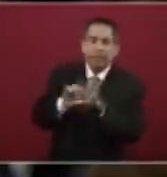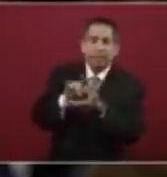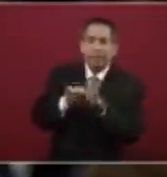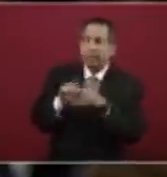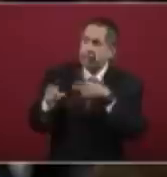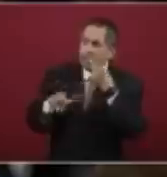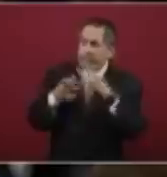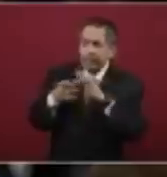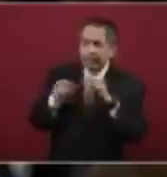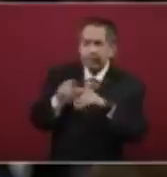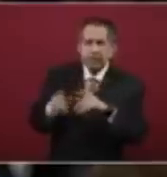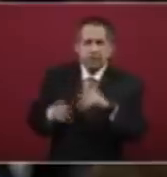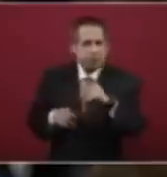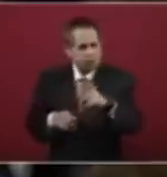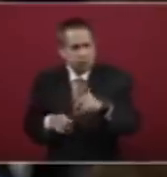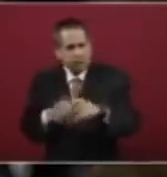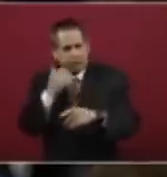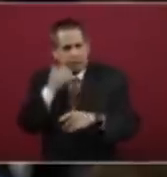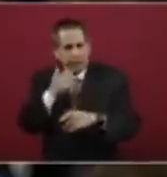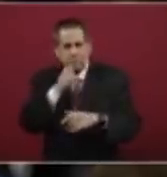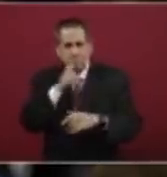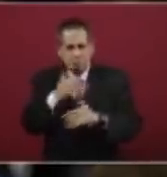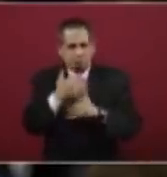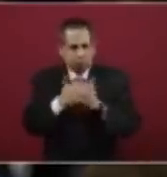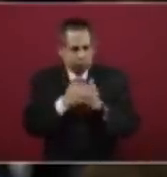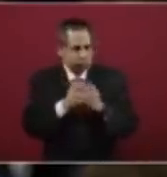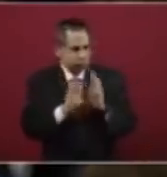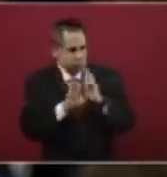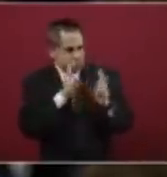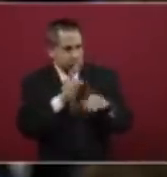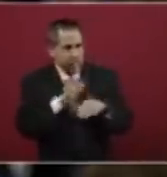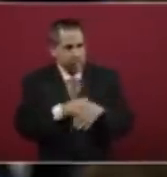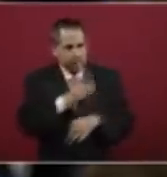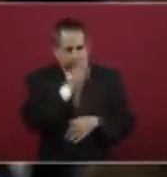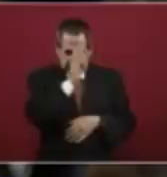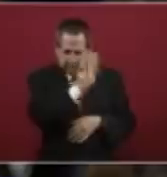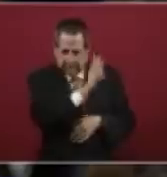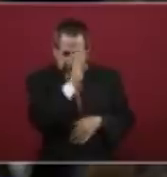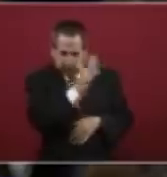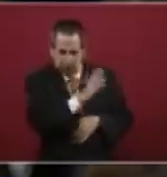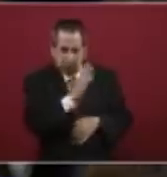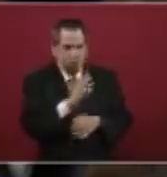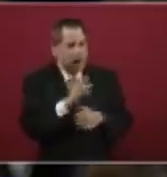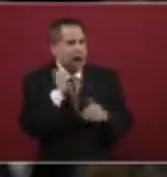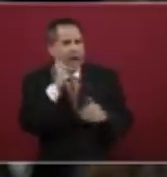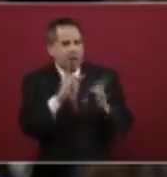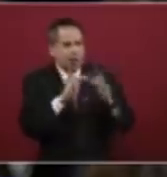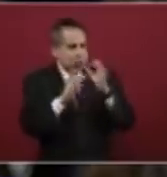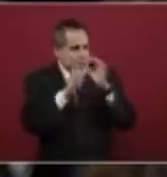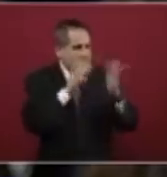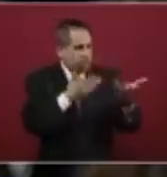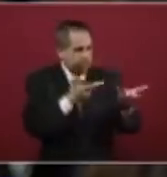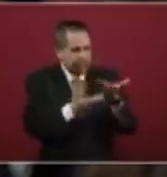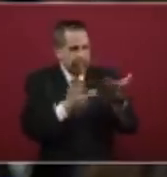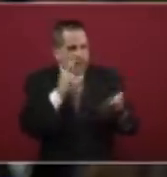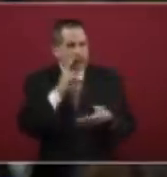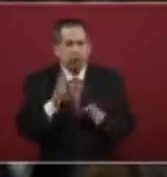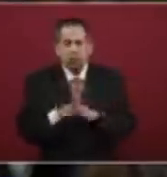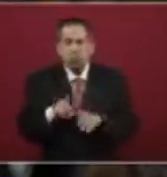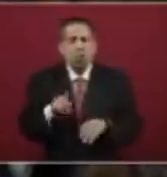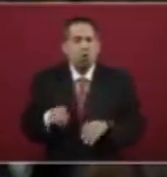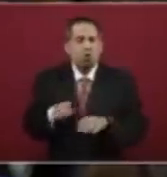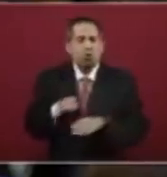Twitter buscaría un diálogo un poco más directo, algún tipo de comunicación para poder